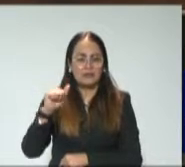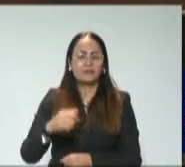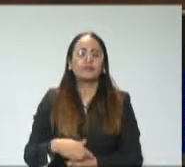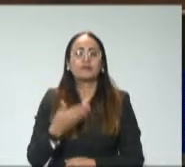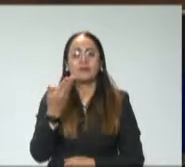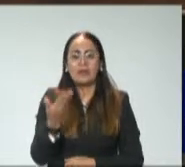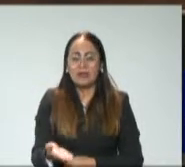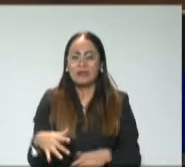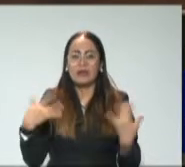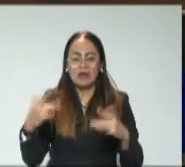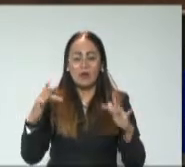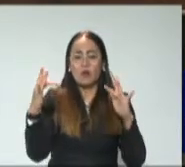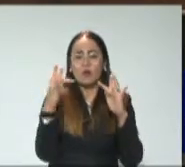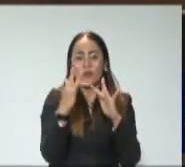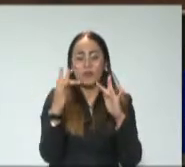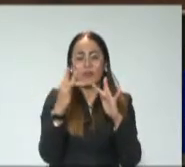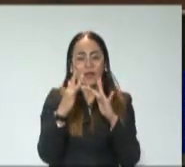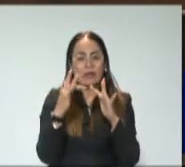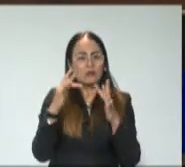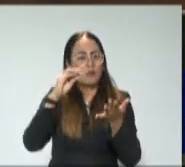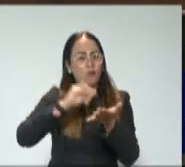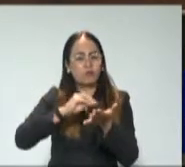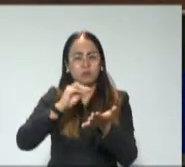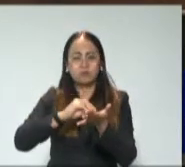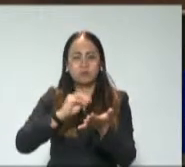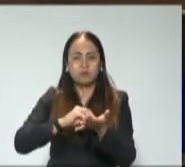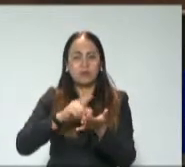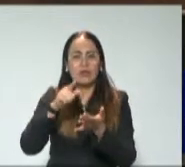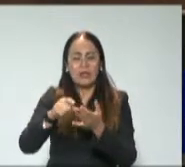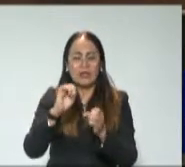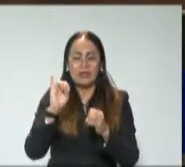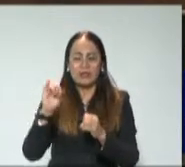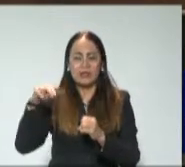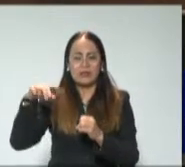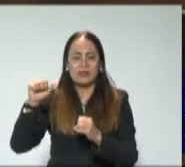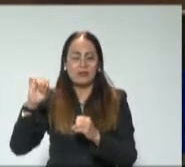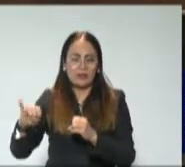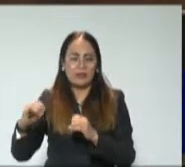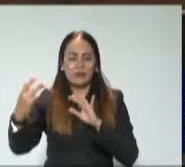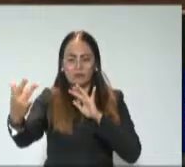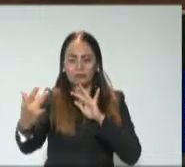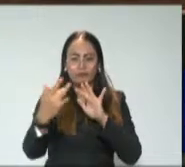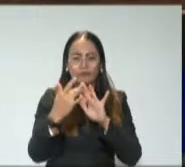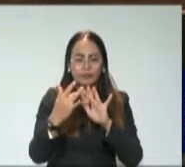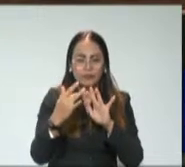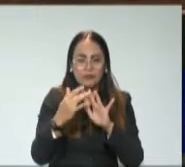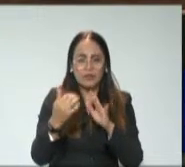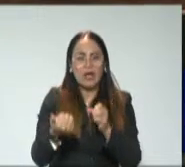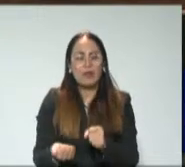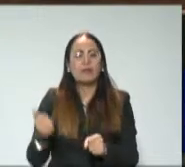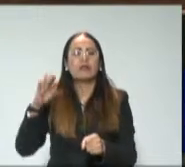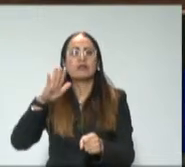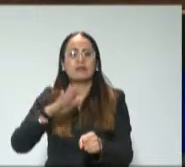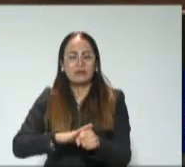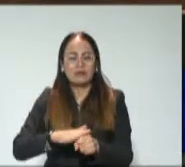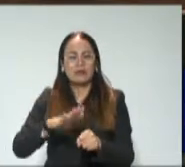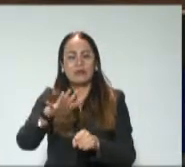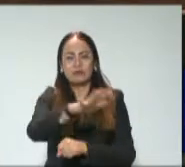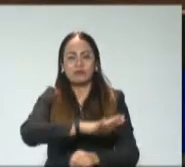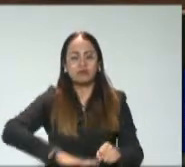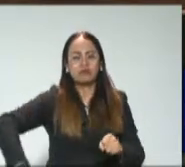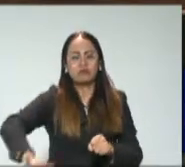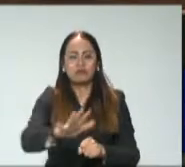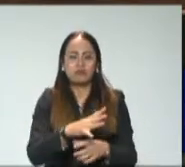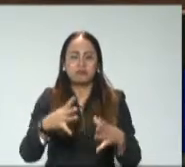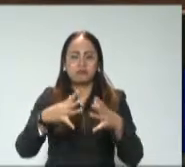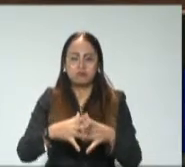es el enlace permanente con el inay respecto de la Administración pública más amplia del país